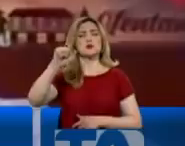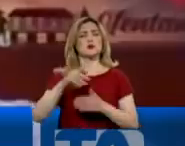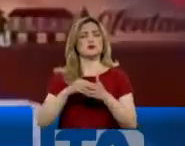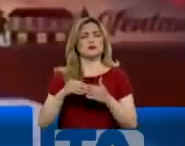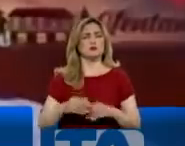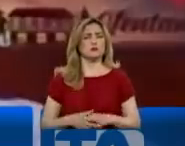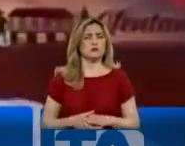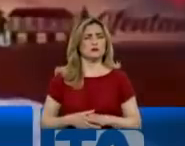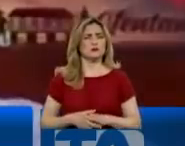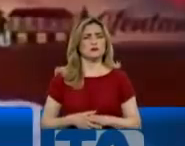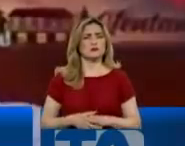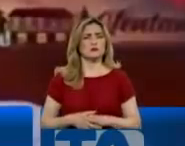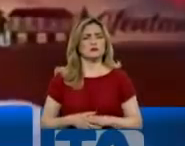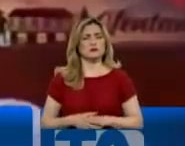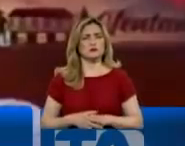y